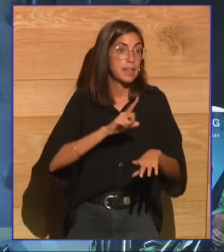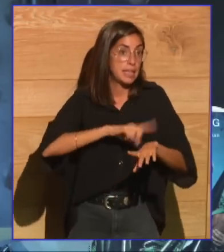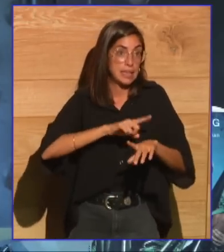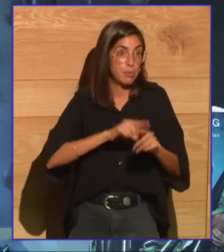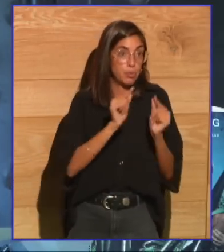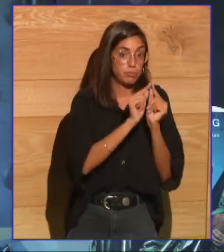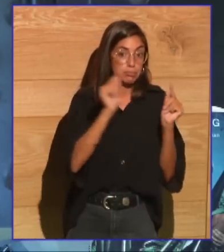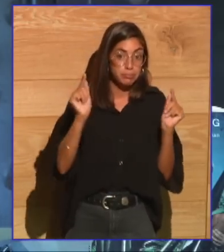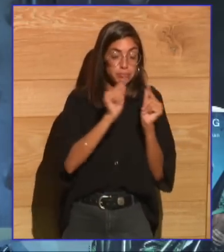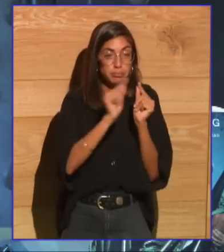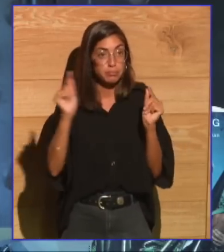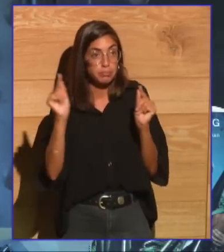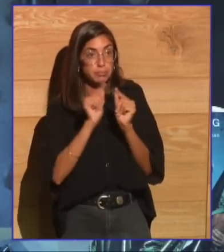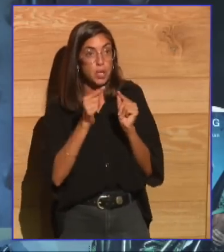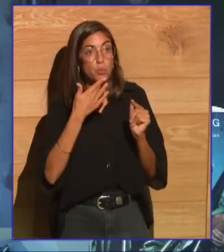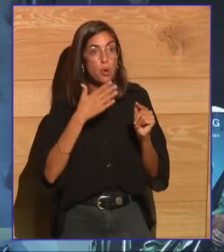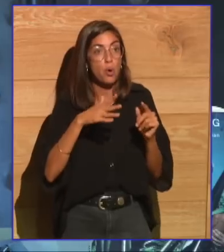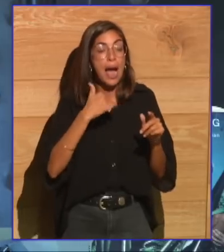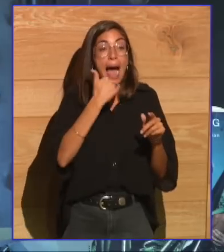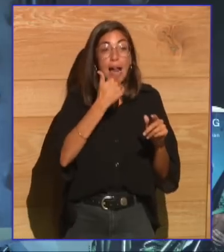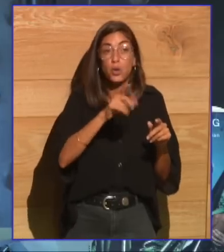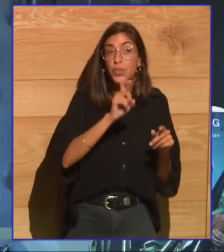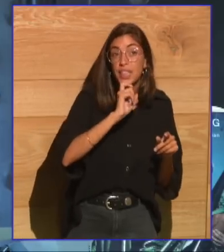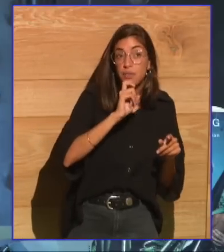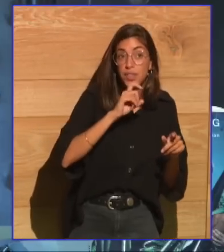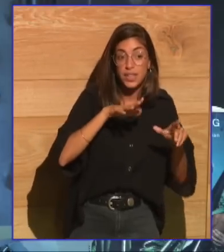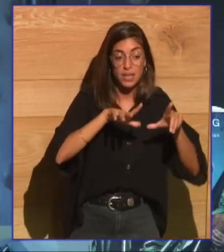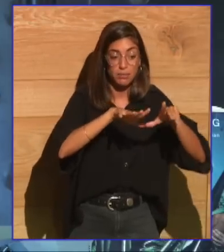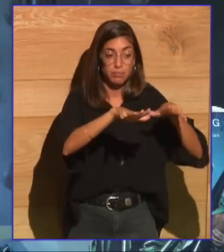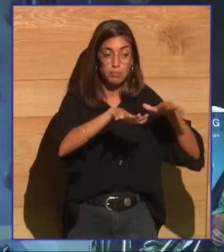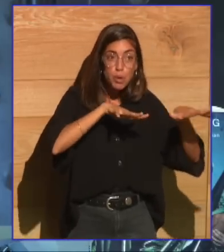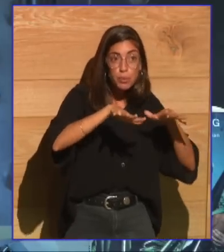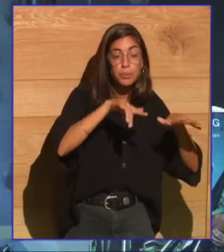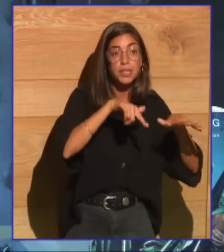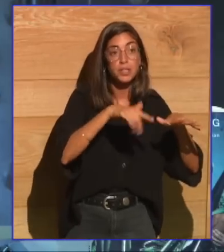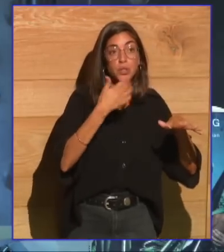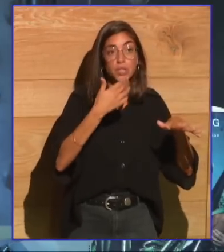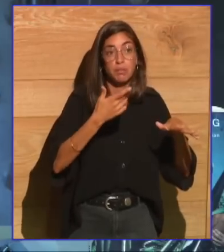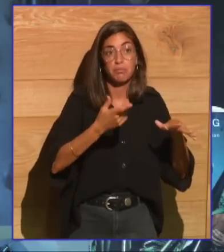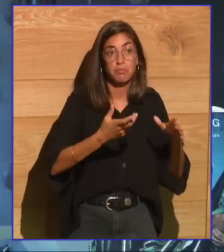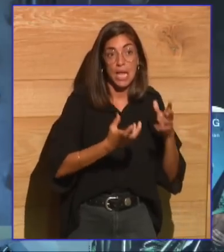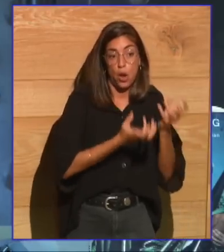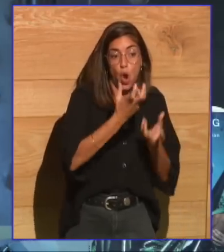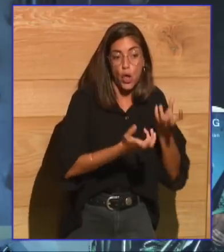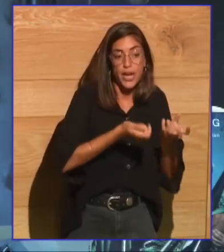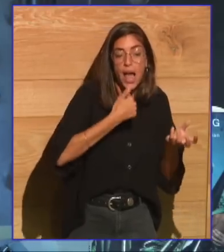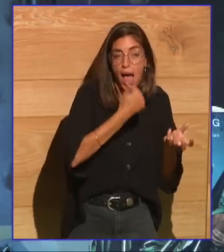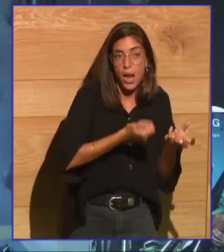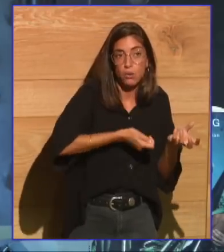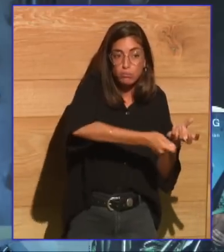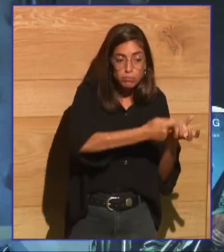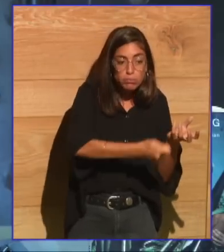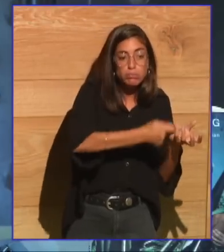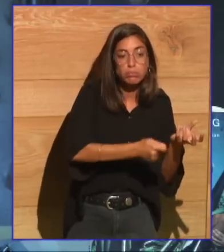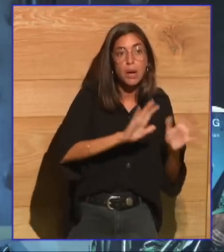hay alguien haciendo una acción compleja y simplemente cortas momento si alguien está haciendo un nuevo corte en el mismo plano está